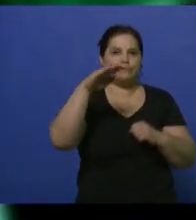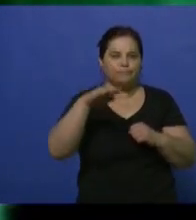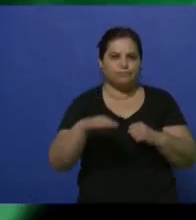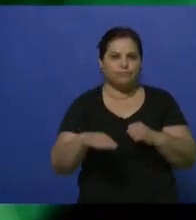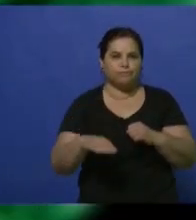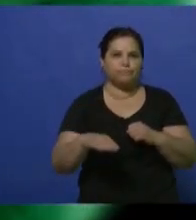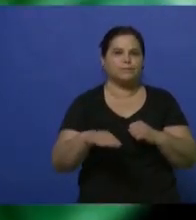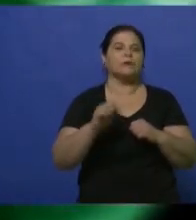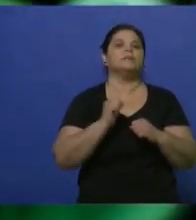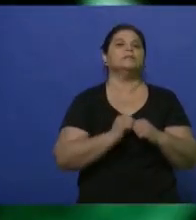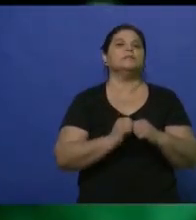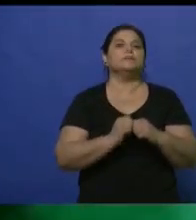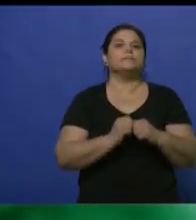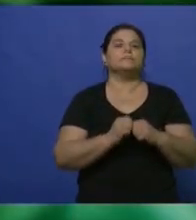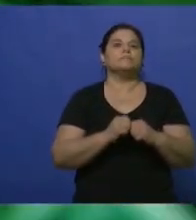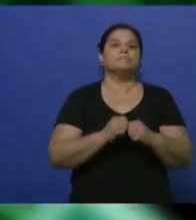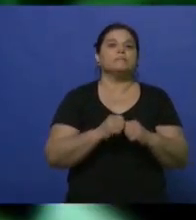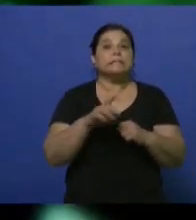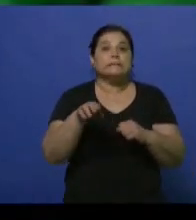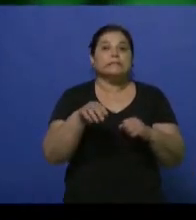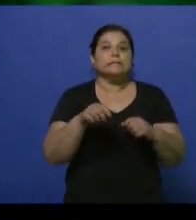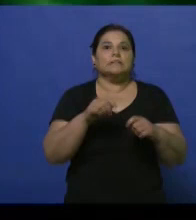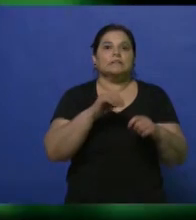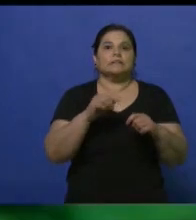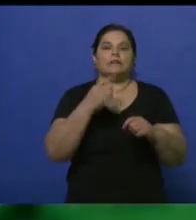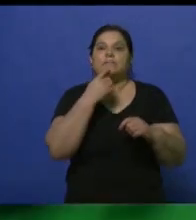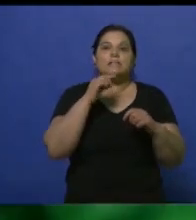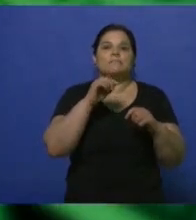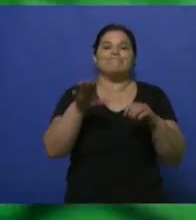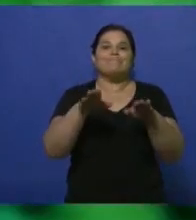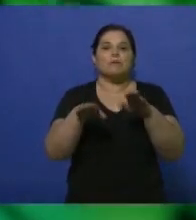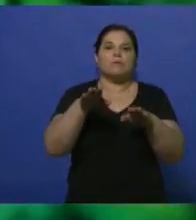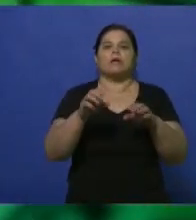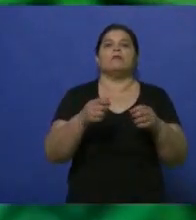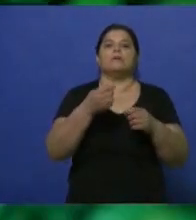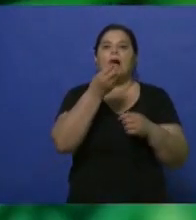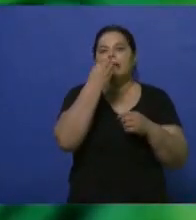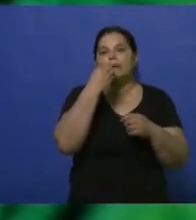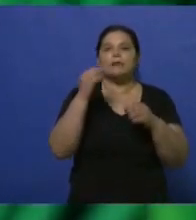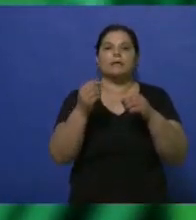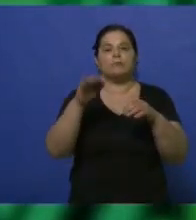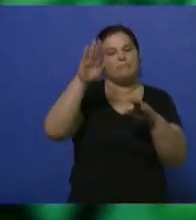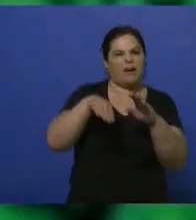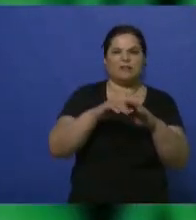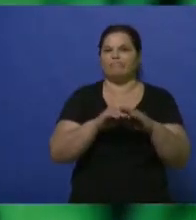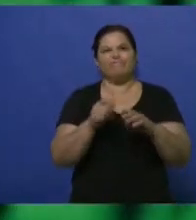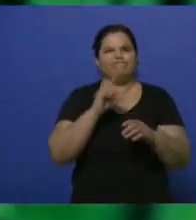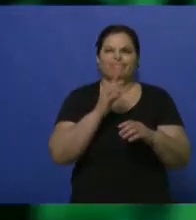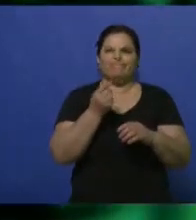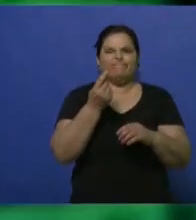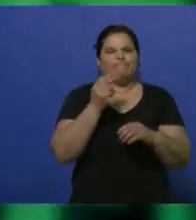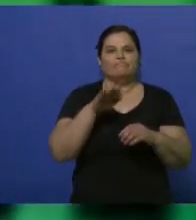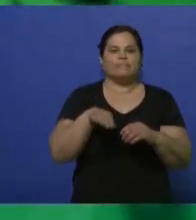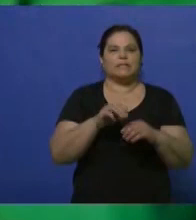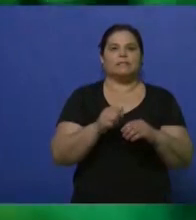ninguna expectativa a que estén atados los precios de los alimentos y demás y que las cosas bajen. En el tiempo va a haber un proceso aquí, porque en